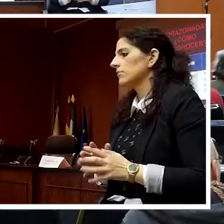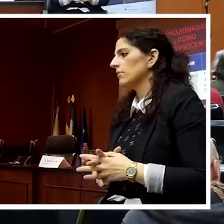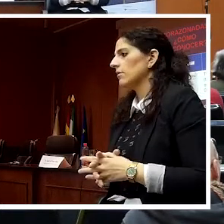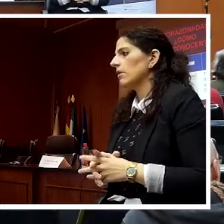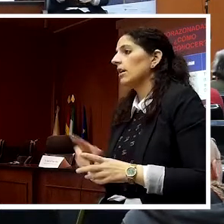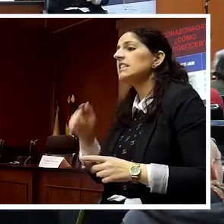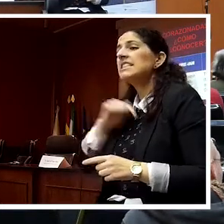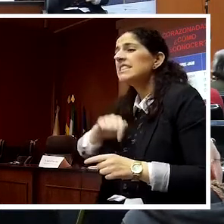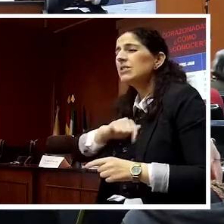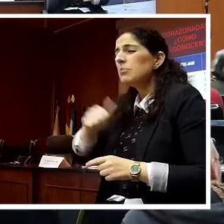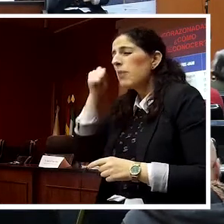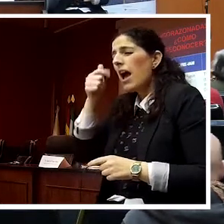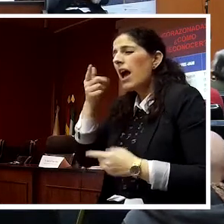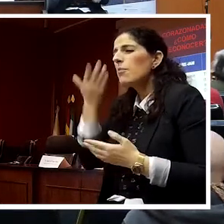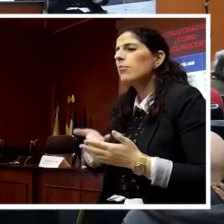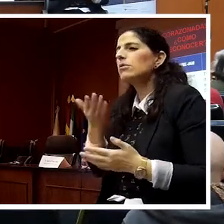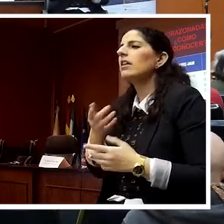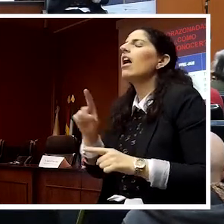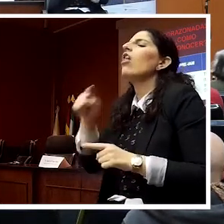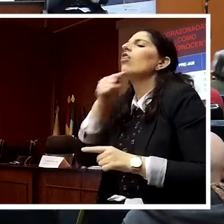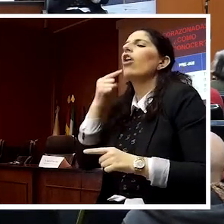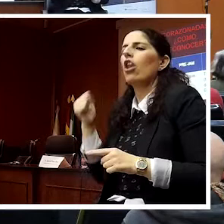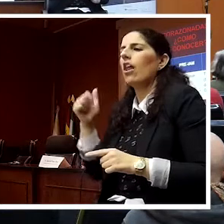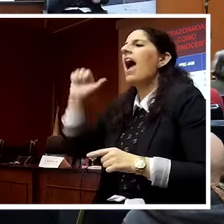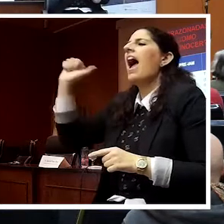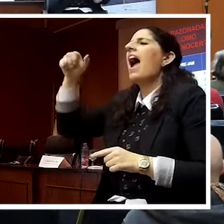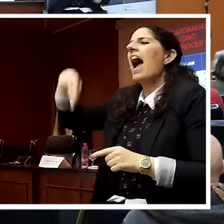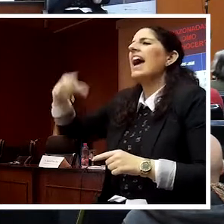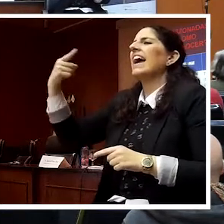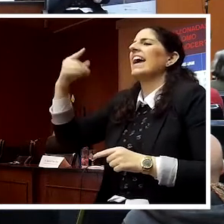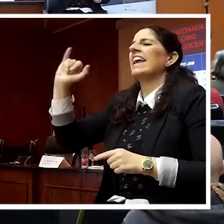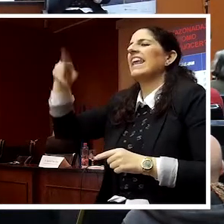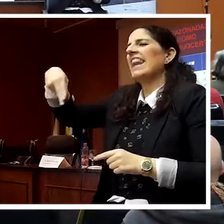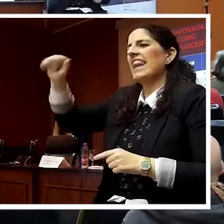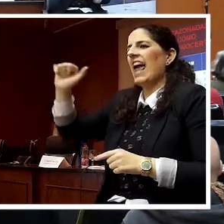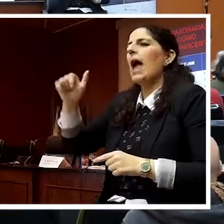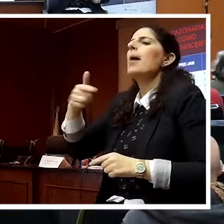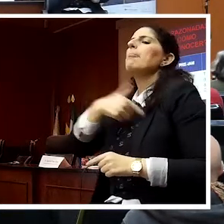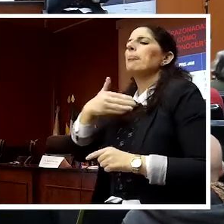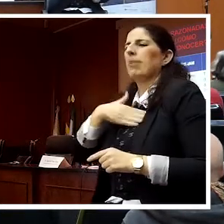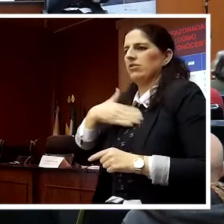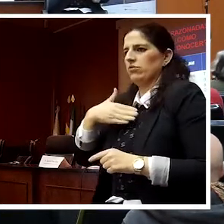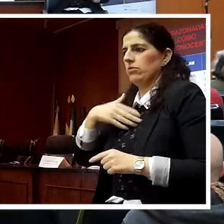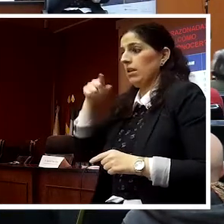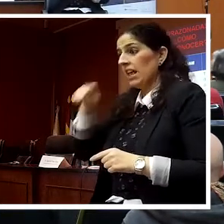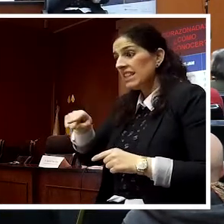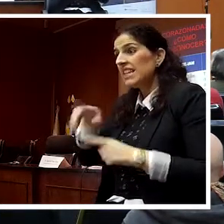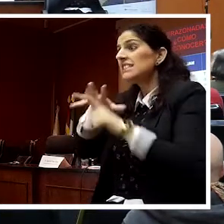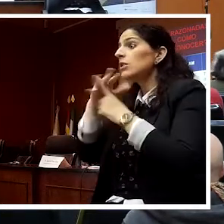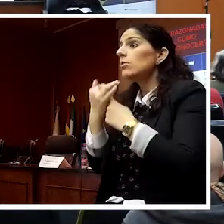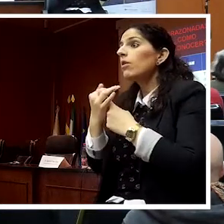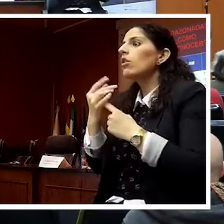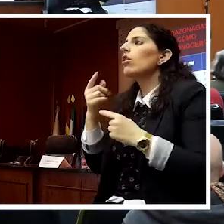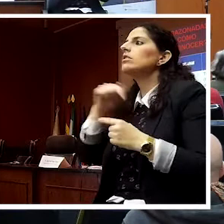El síntoma clave es la angina de pecho. Y esto es una situación,